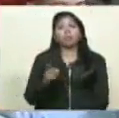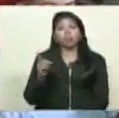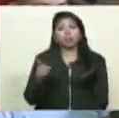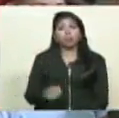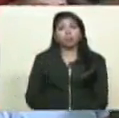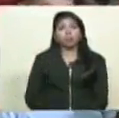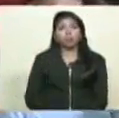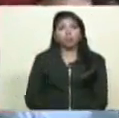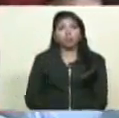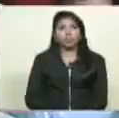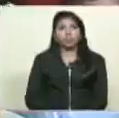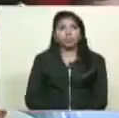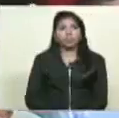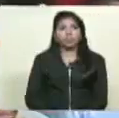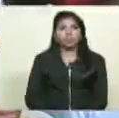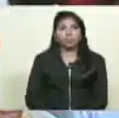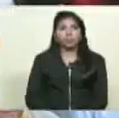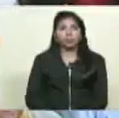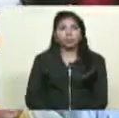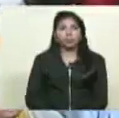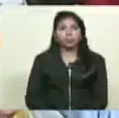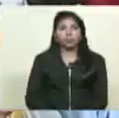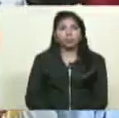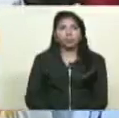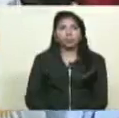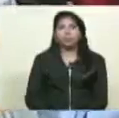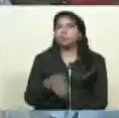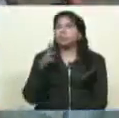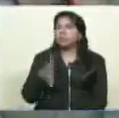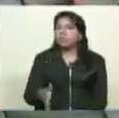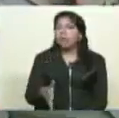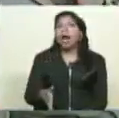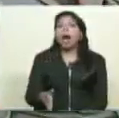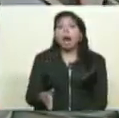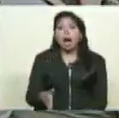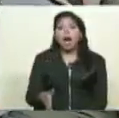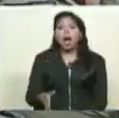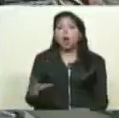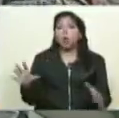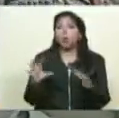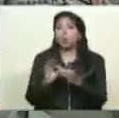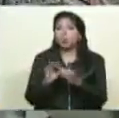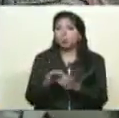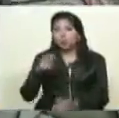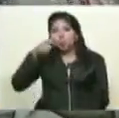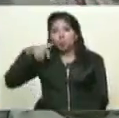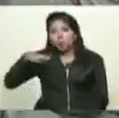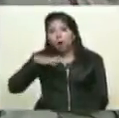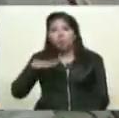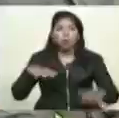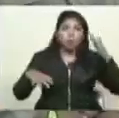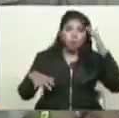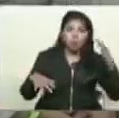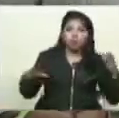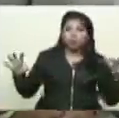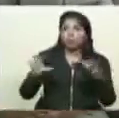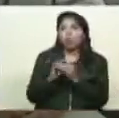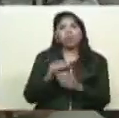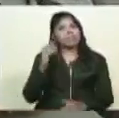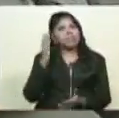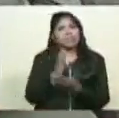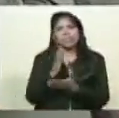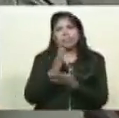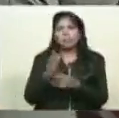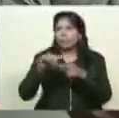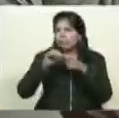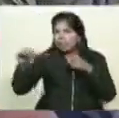dejó nuestro comandante Hugo Rafael Chávez Frías, que es la unión cívico-militar, no dejamos de reunirnos semanalmente, presidente. Semanal, llevando